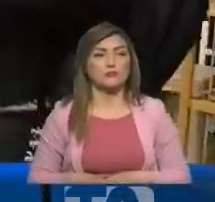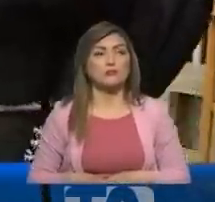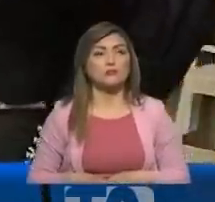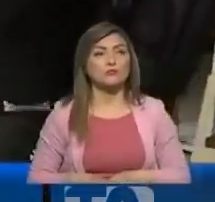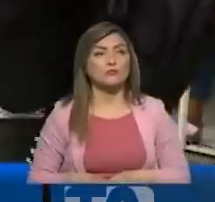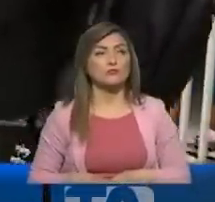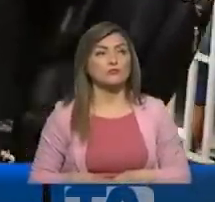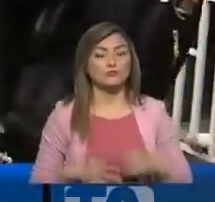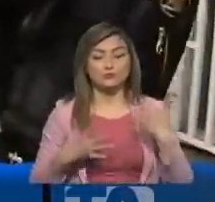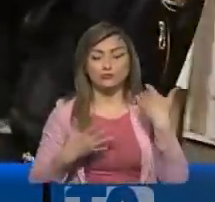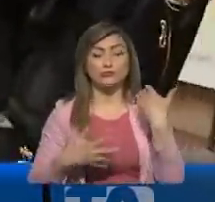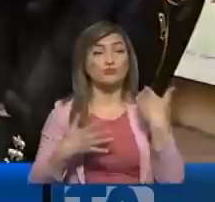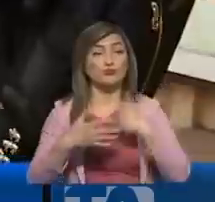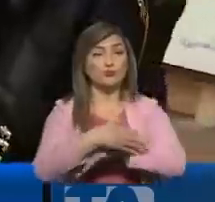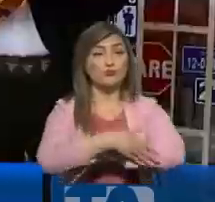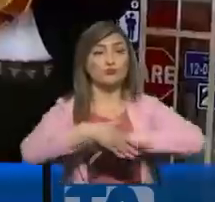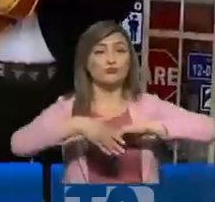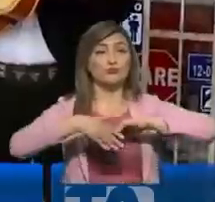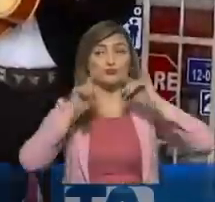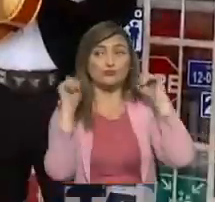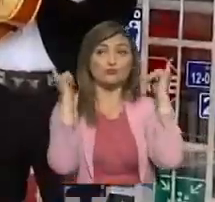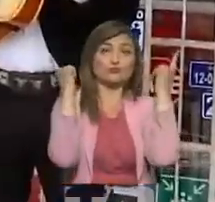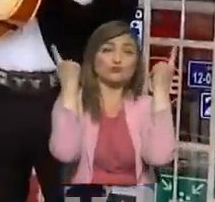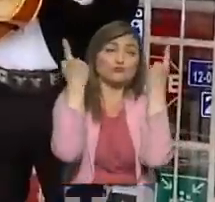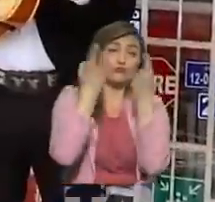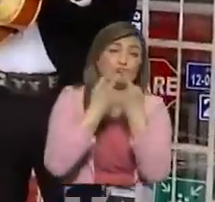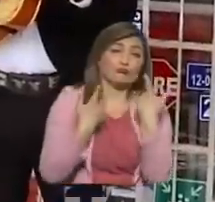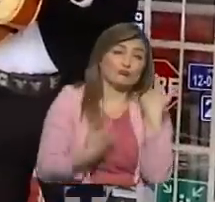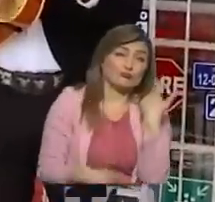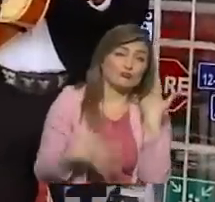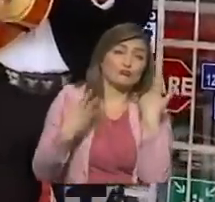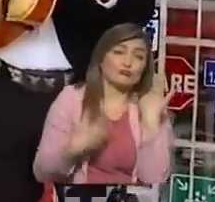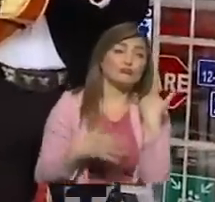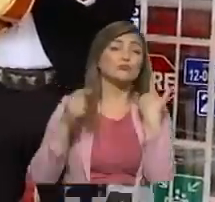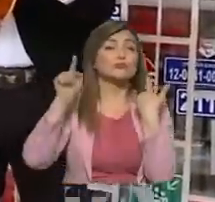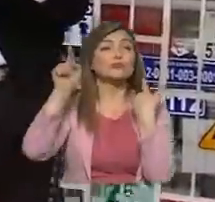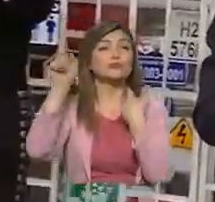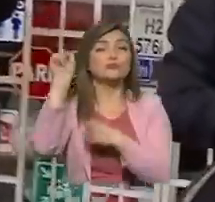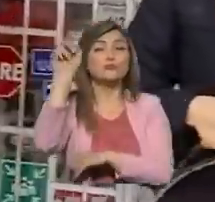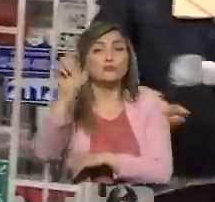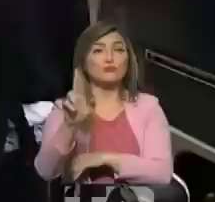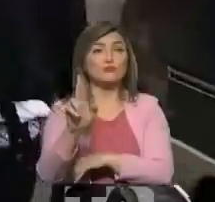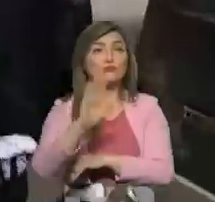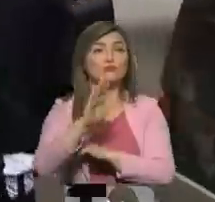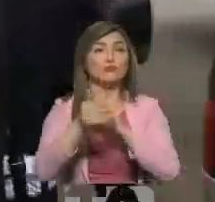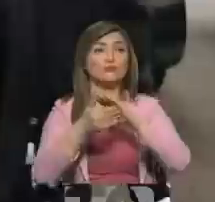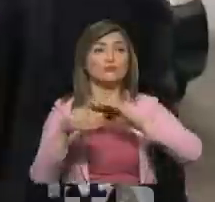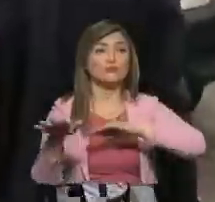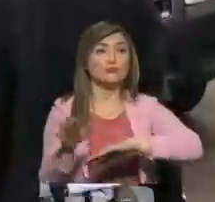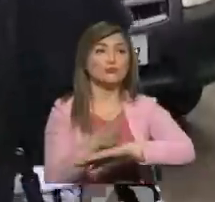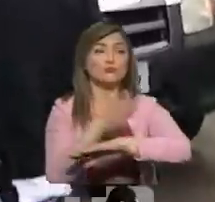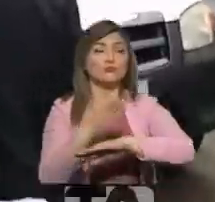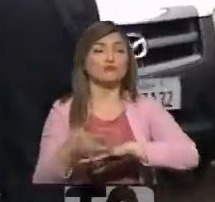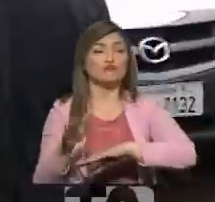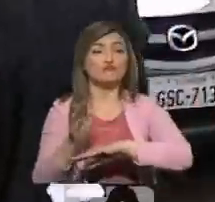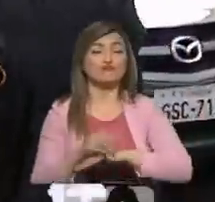Esta. La conocida calle de los mariachis al sur de la ciudad esta tarde volvió el movimiento.